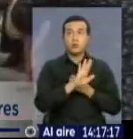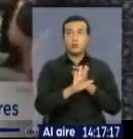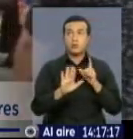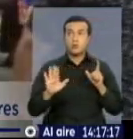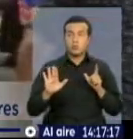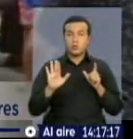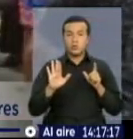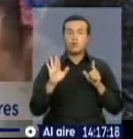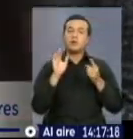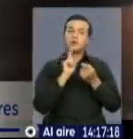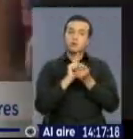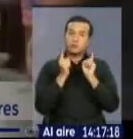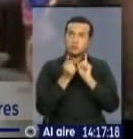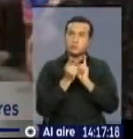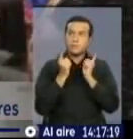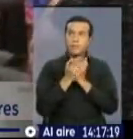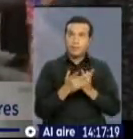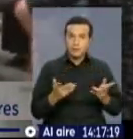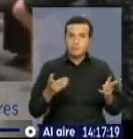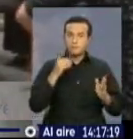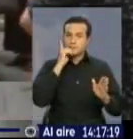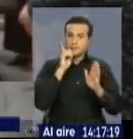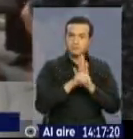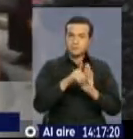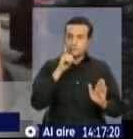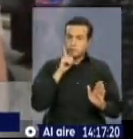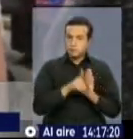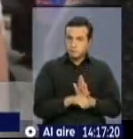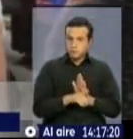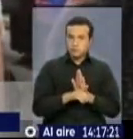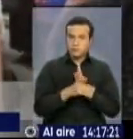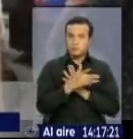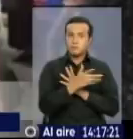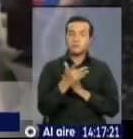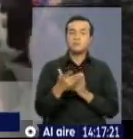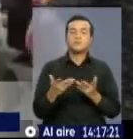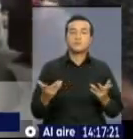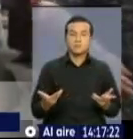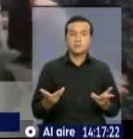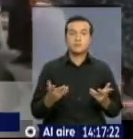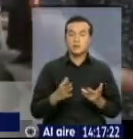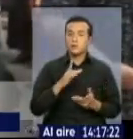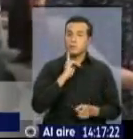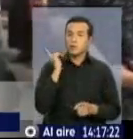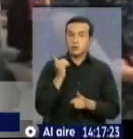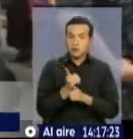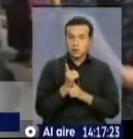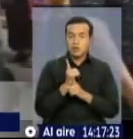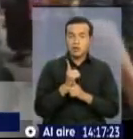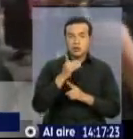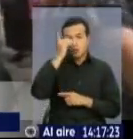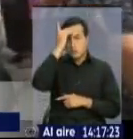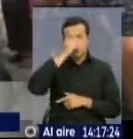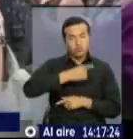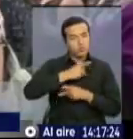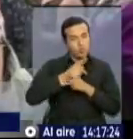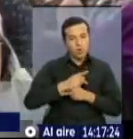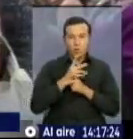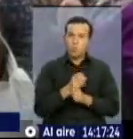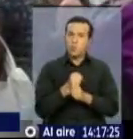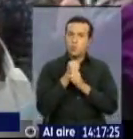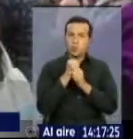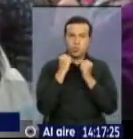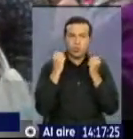que se nos garanticen las instancias de denuncias, instancias cercanas y que nos garanticen también las medidas de protección inmediatas.